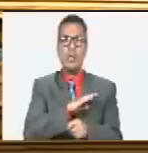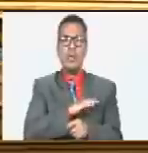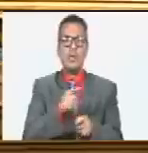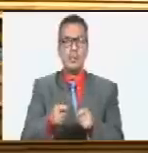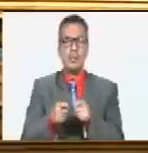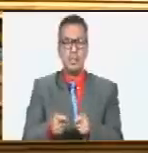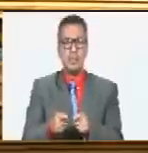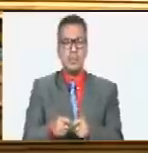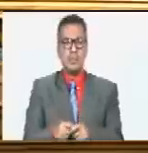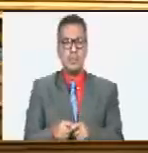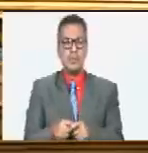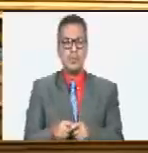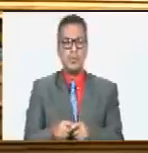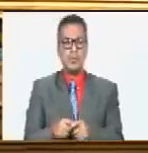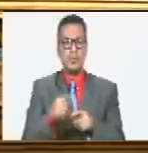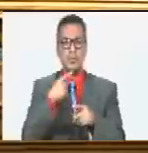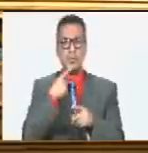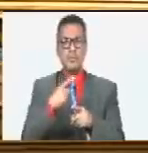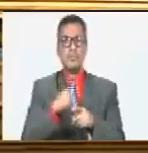soslayar